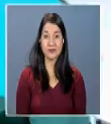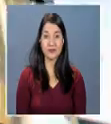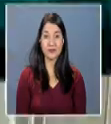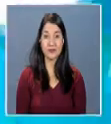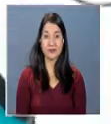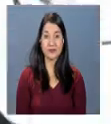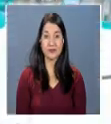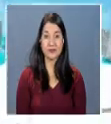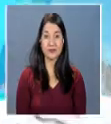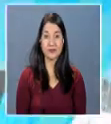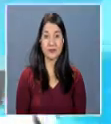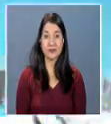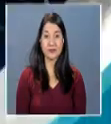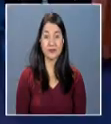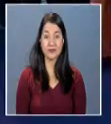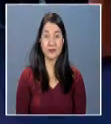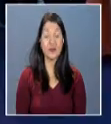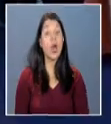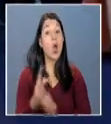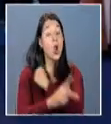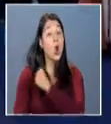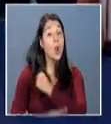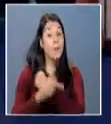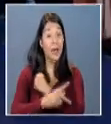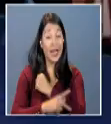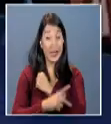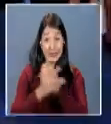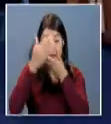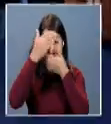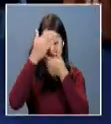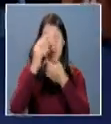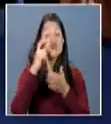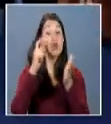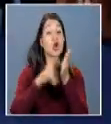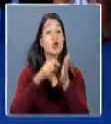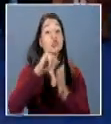Los países musulmanes reconocen a Jerusalén como capital